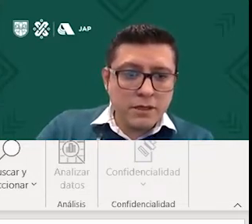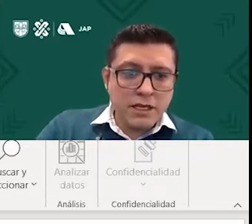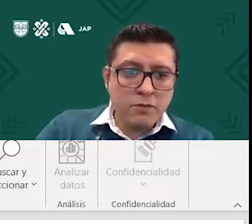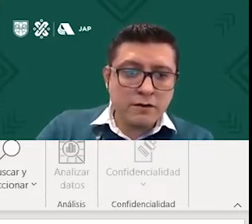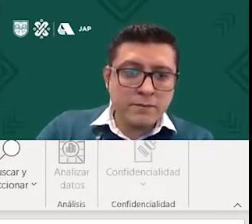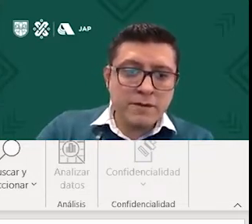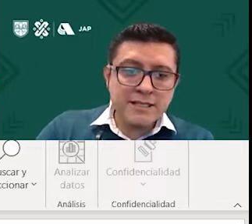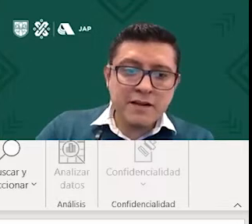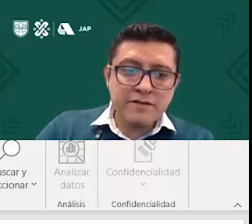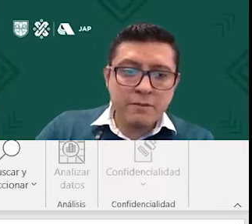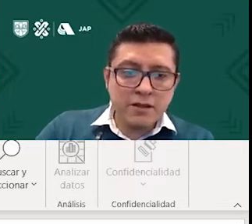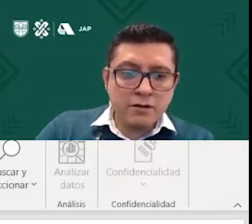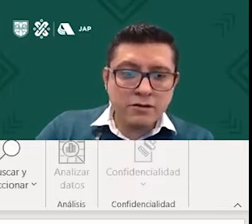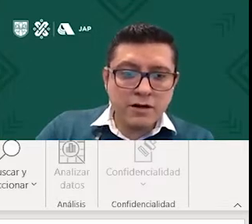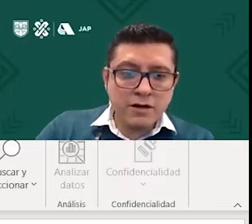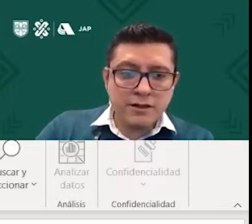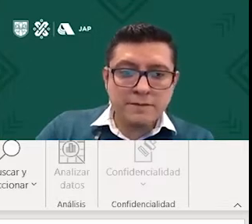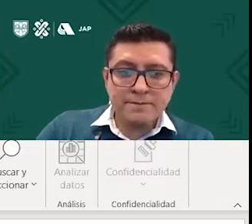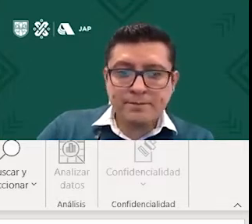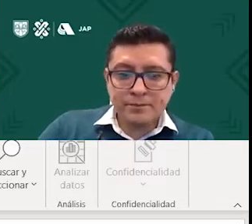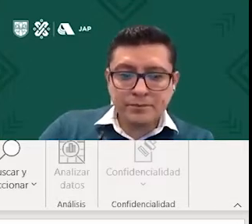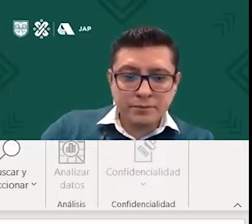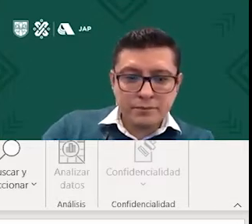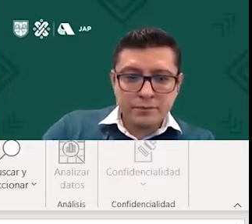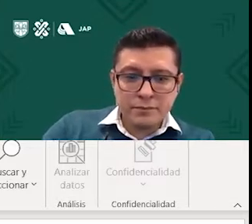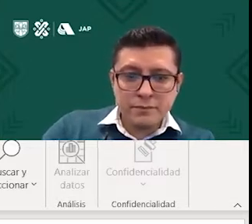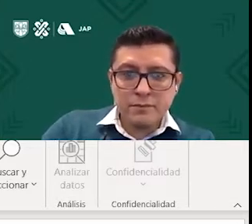y bueno deberá estar firmado autógrafamente